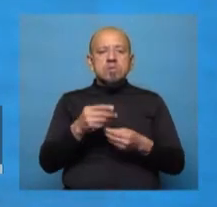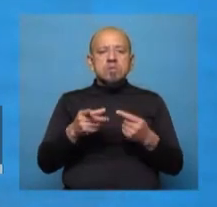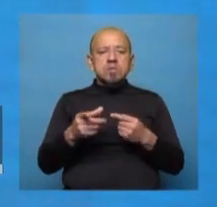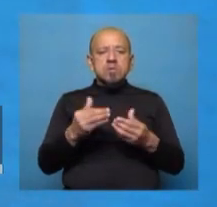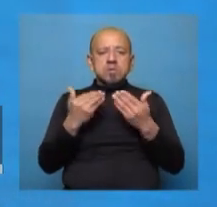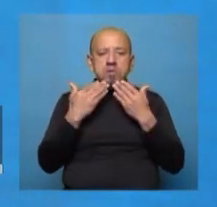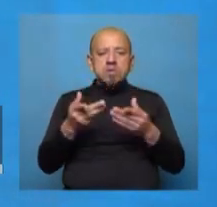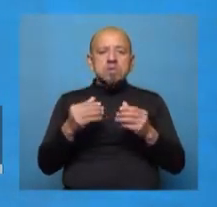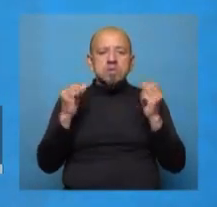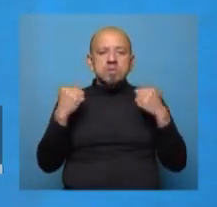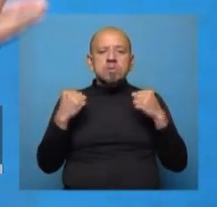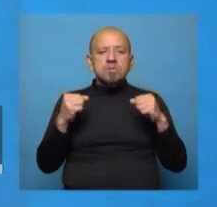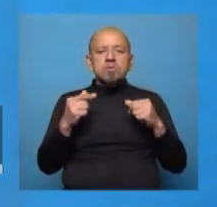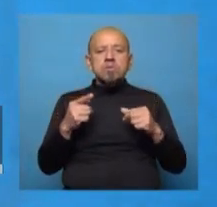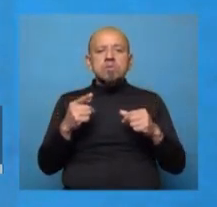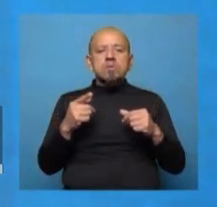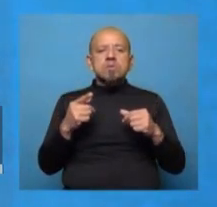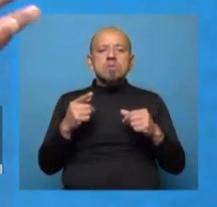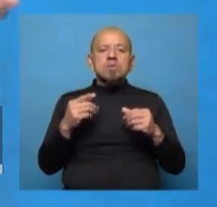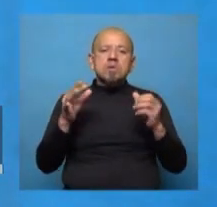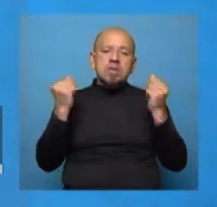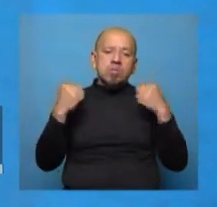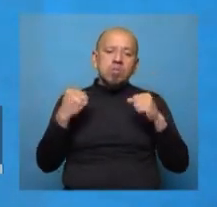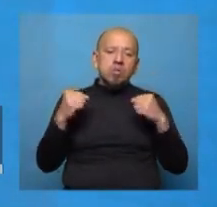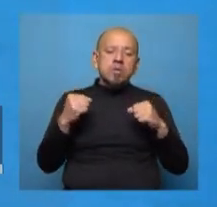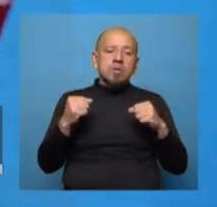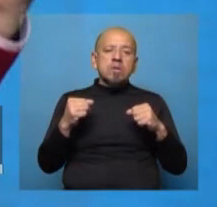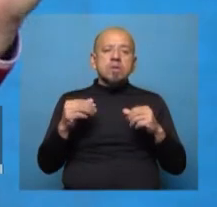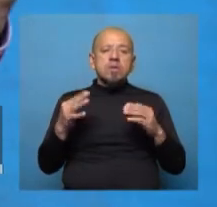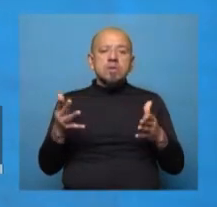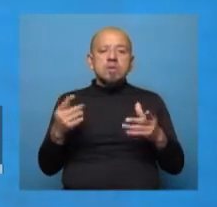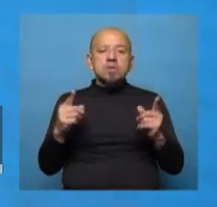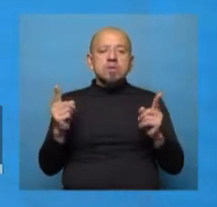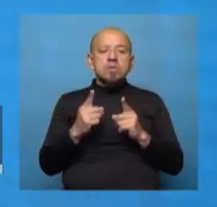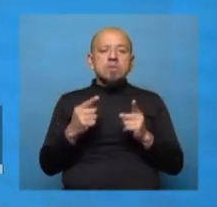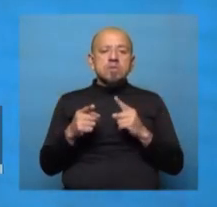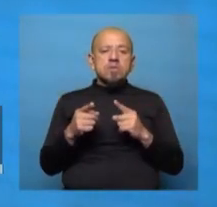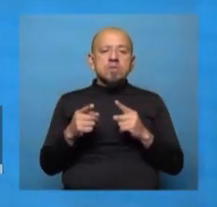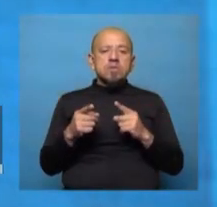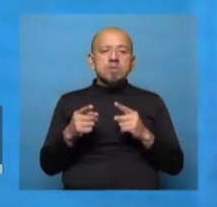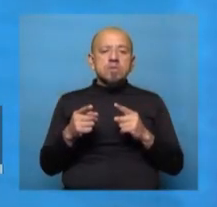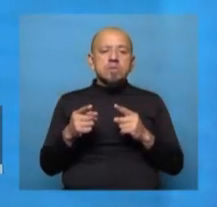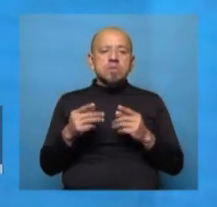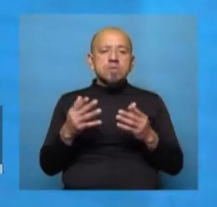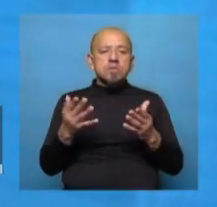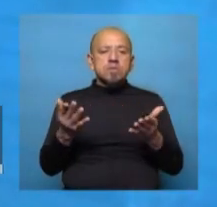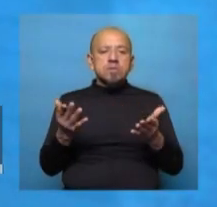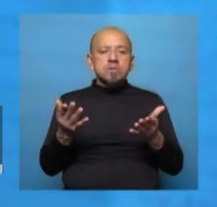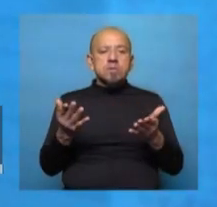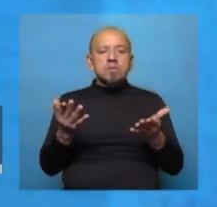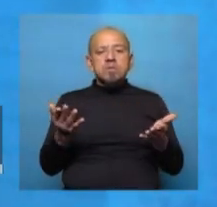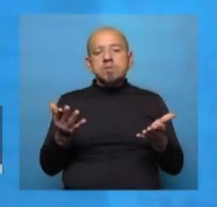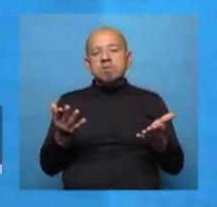gracias al deporte el deporte de ser voy a simplificar pero de ser un